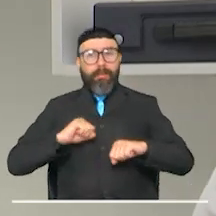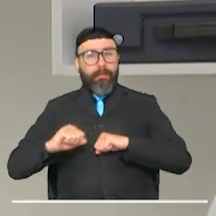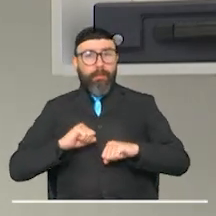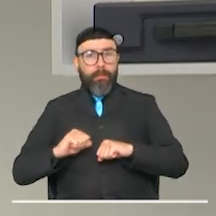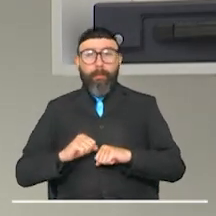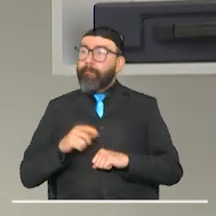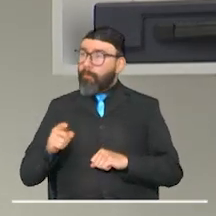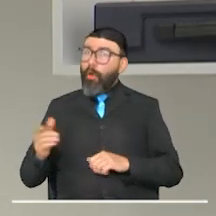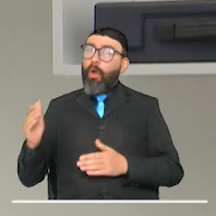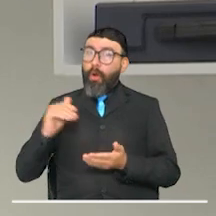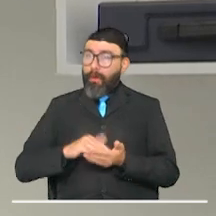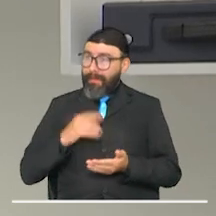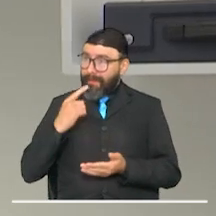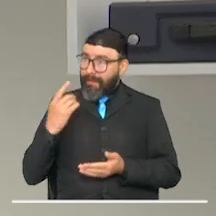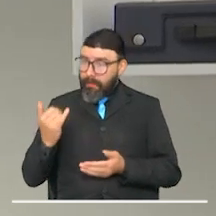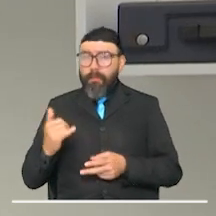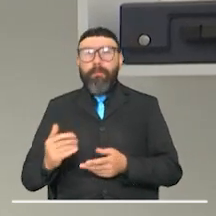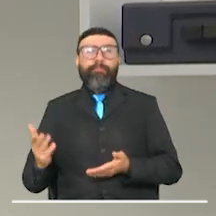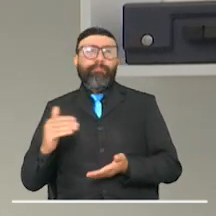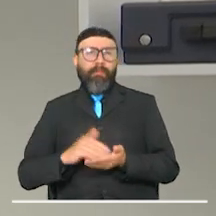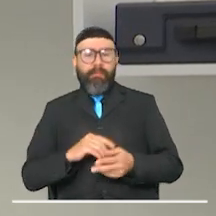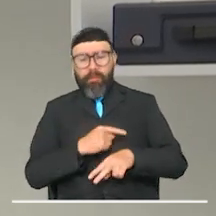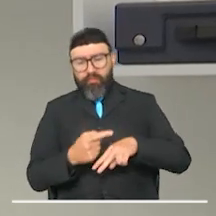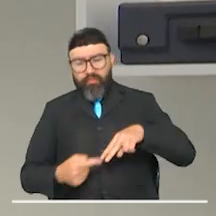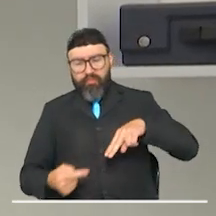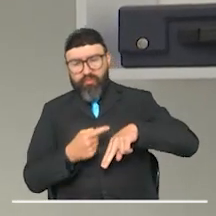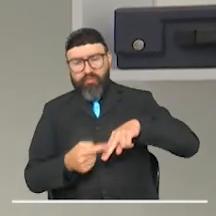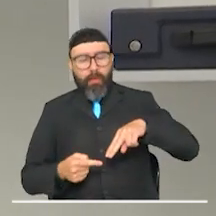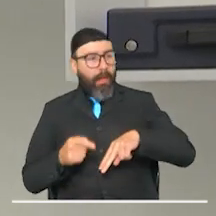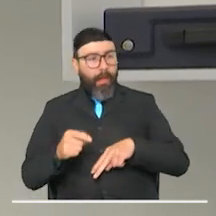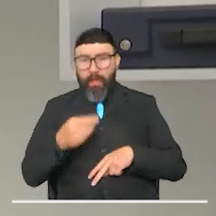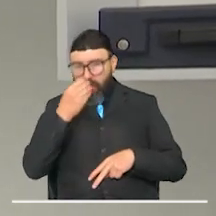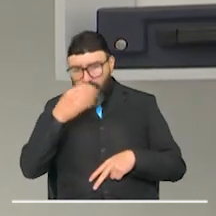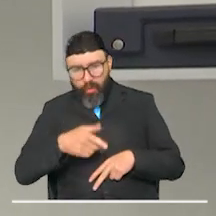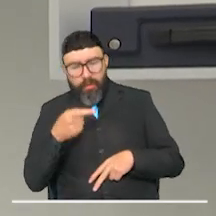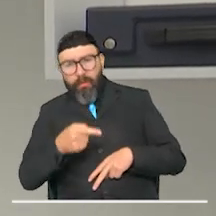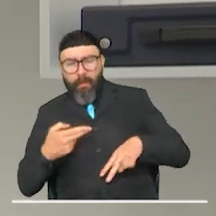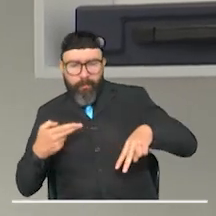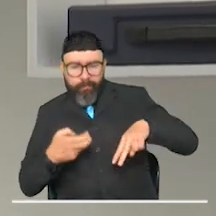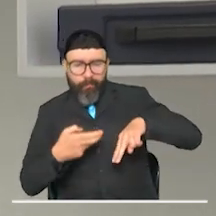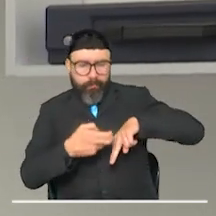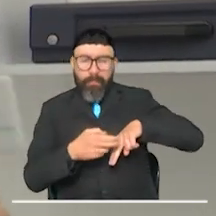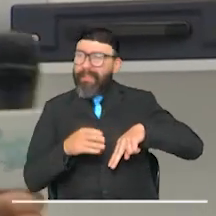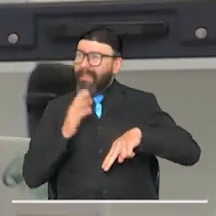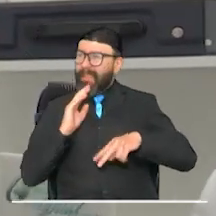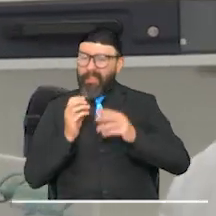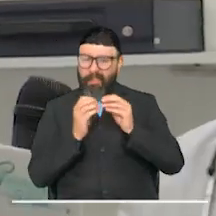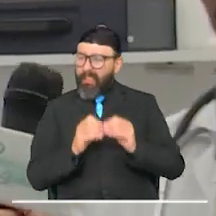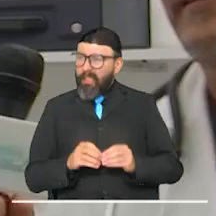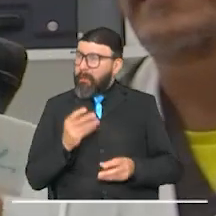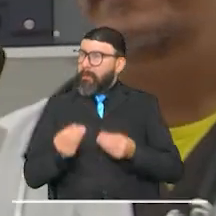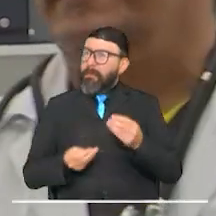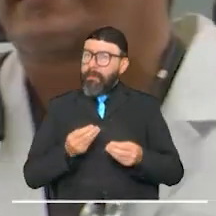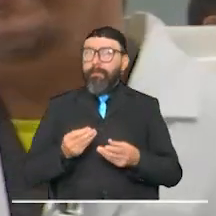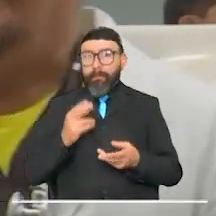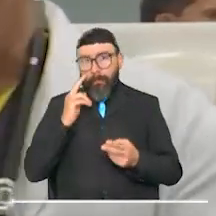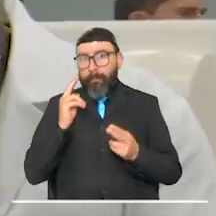vuelven y se llenan de vasitos porque no sirvió la inyectada en manos de quien fue la inyectada